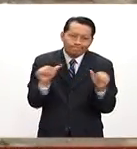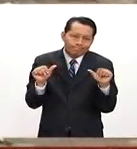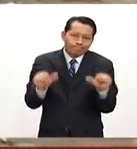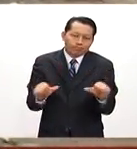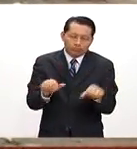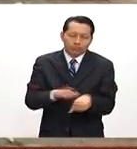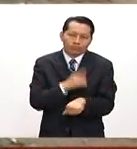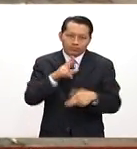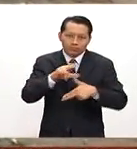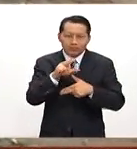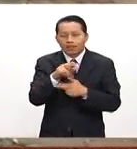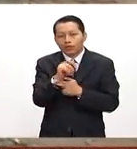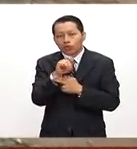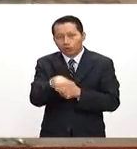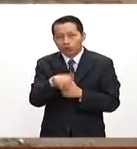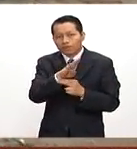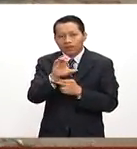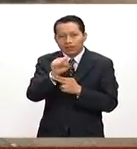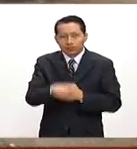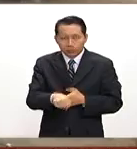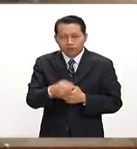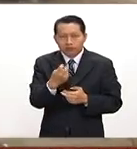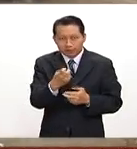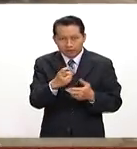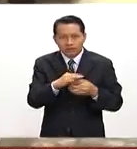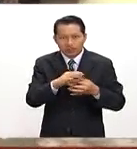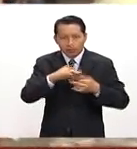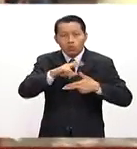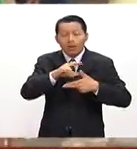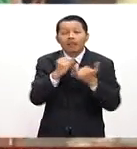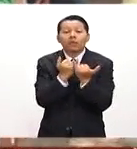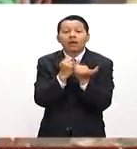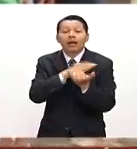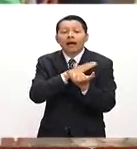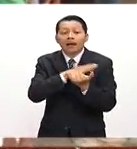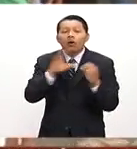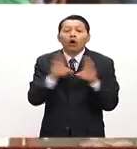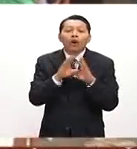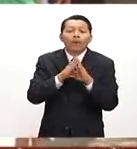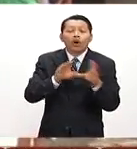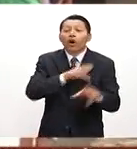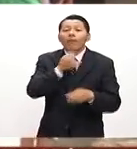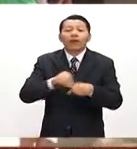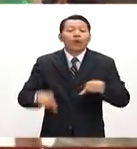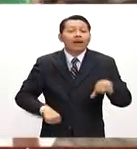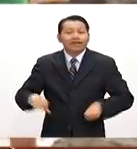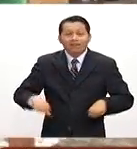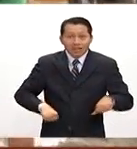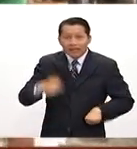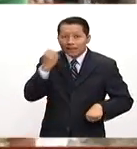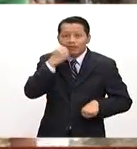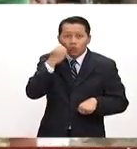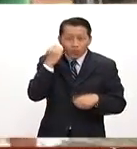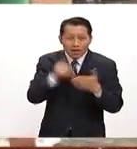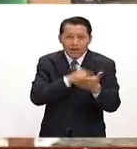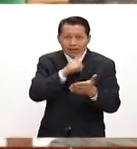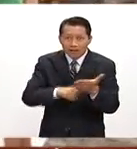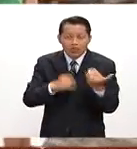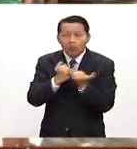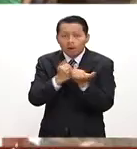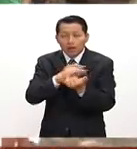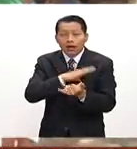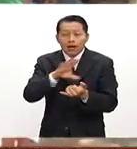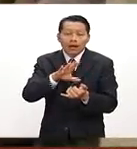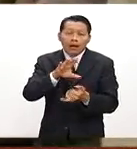Newton por Baja California Sur. El huracán causó también la paralización de todas las actividades productivas escolares, interrupción parcial o